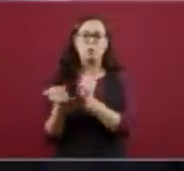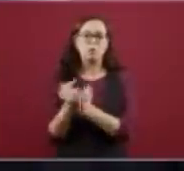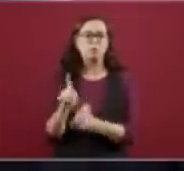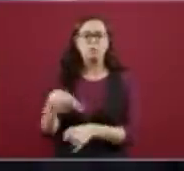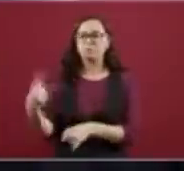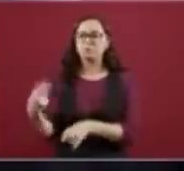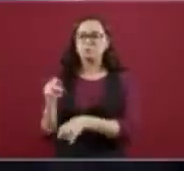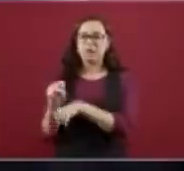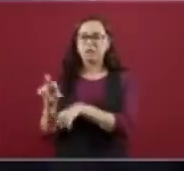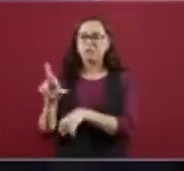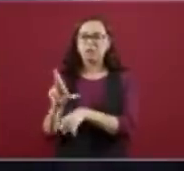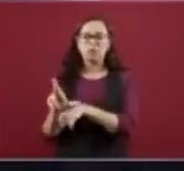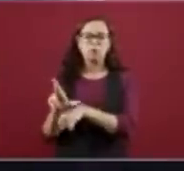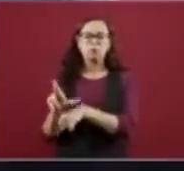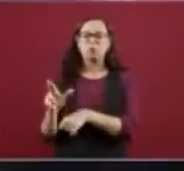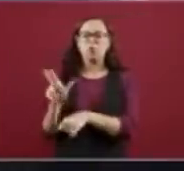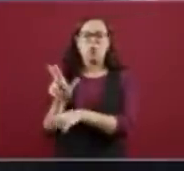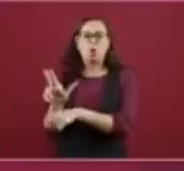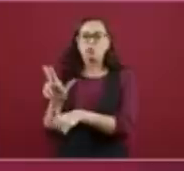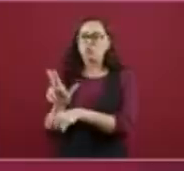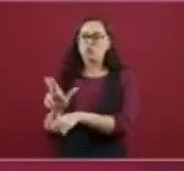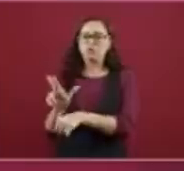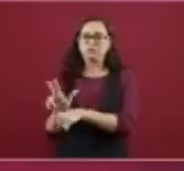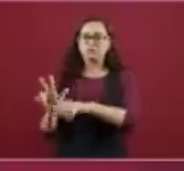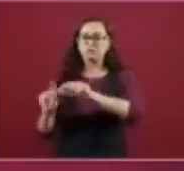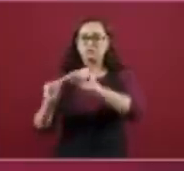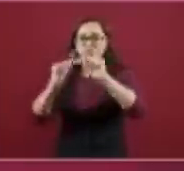Salvador, a la de Honduras.